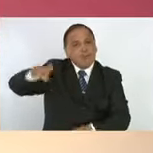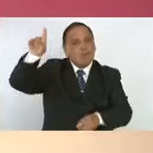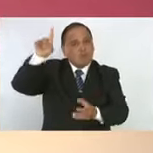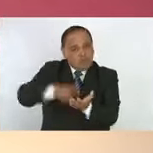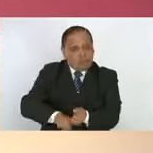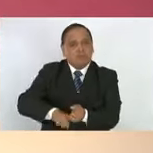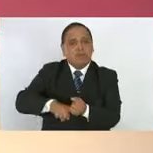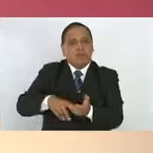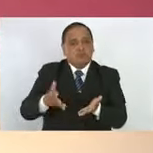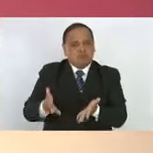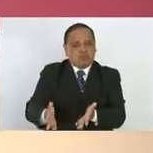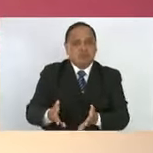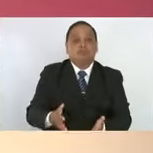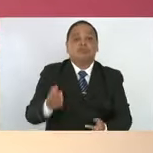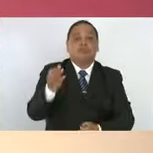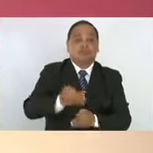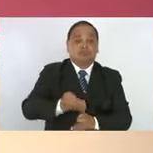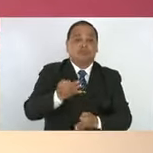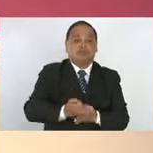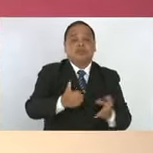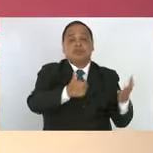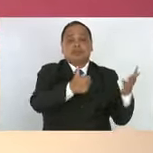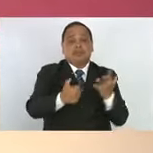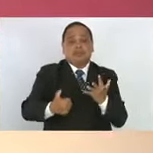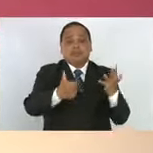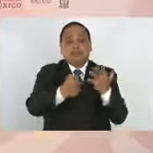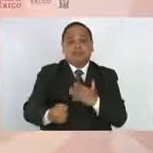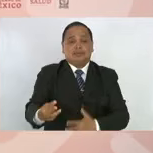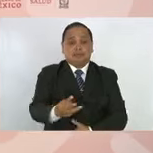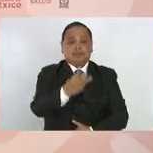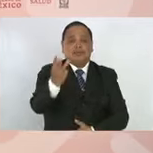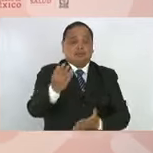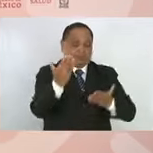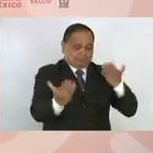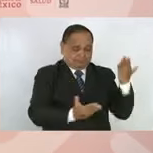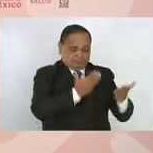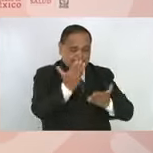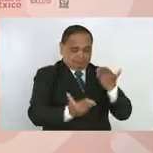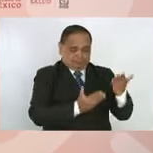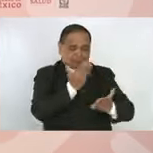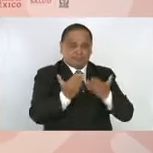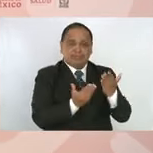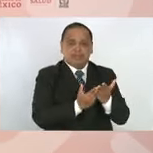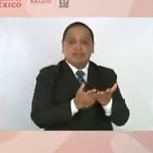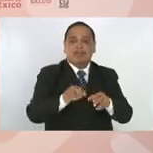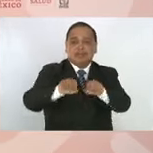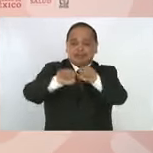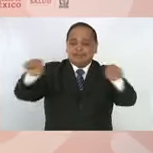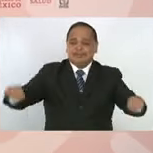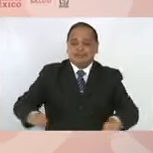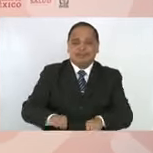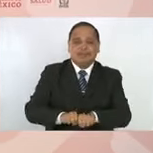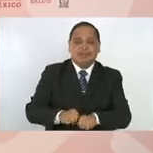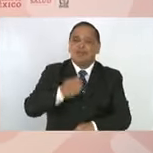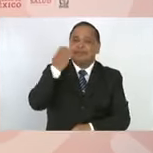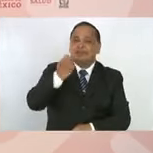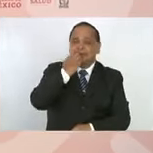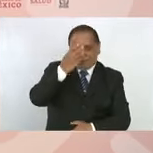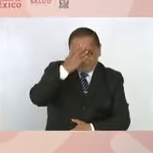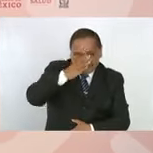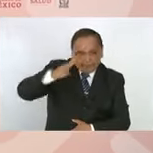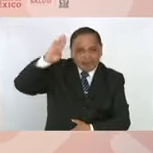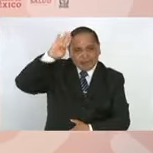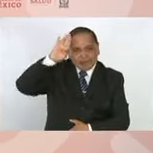Actualmente, 603 estudiantes se preparan en nuestras aulas en Cuba, de ellos